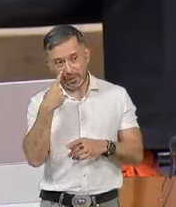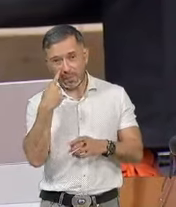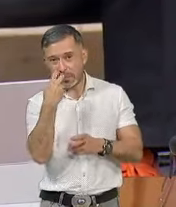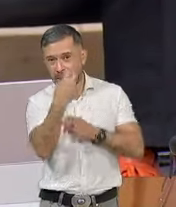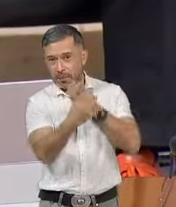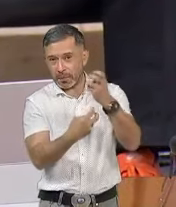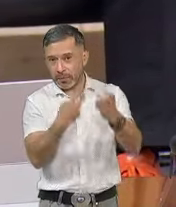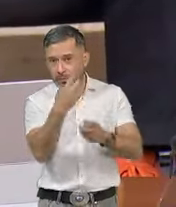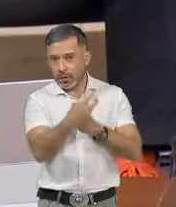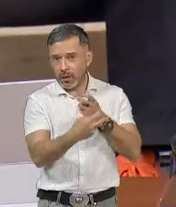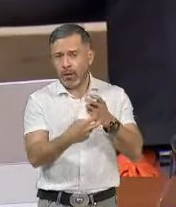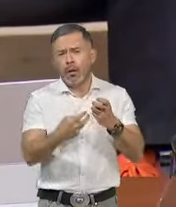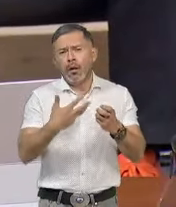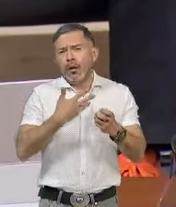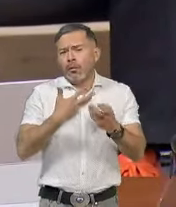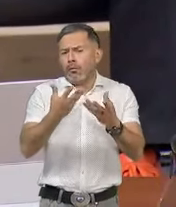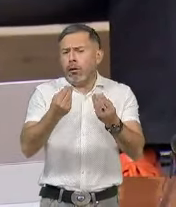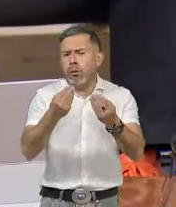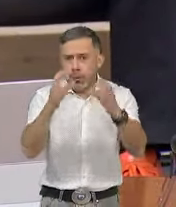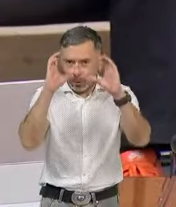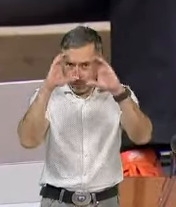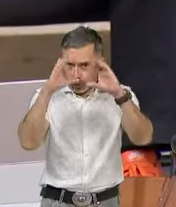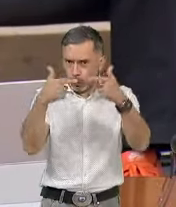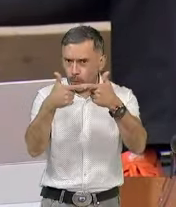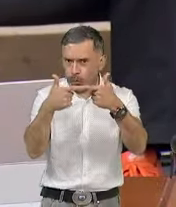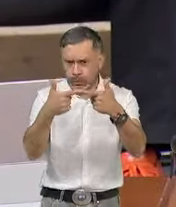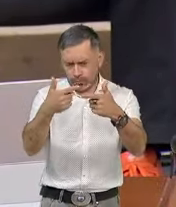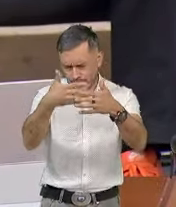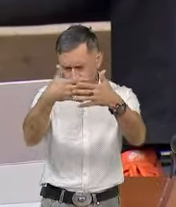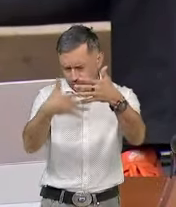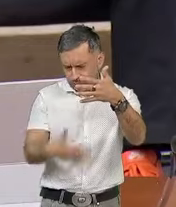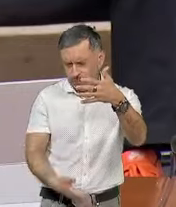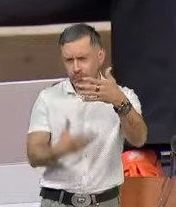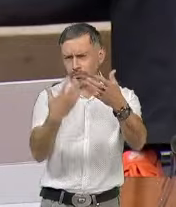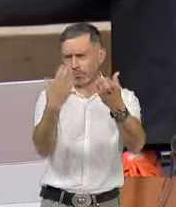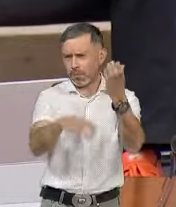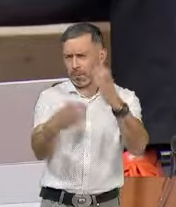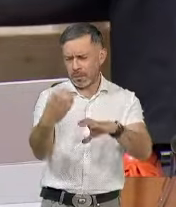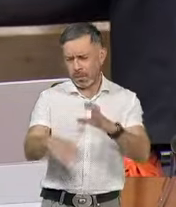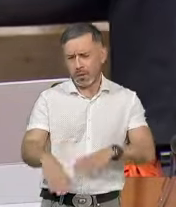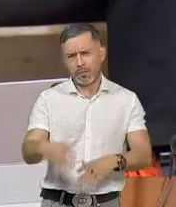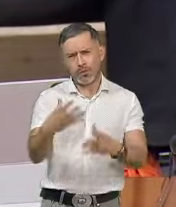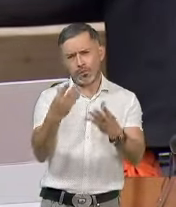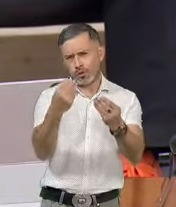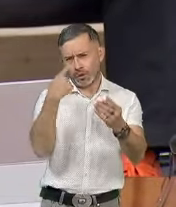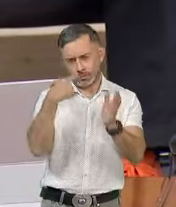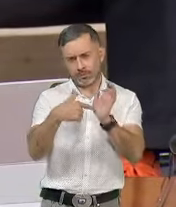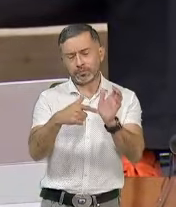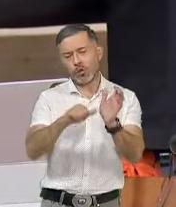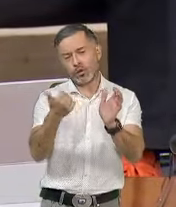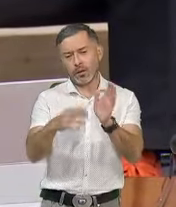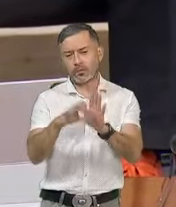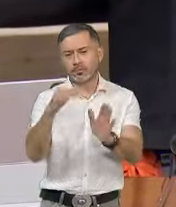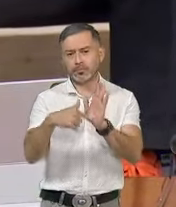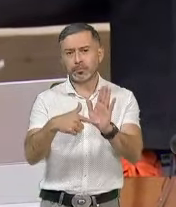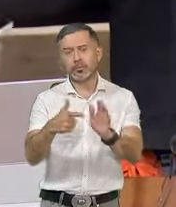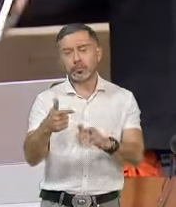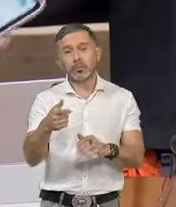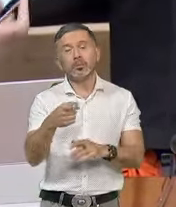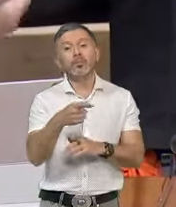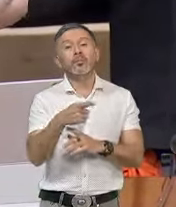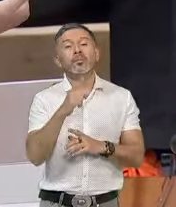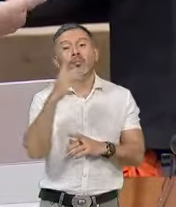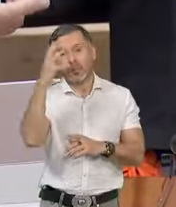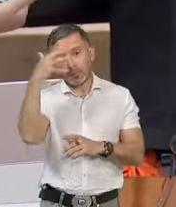muchas muchísimas en Google Aquí les va otra Denise merque responde Andrés Manuel López Obrador tras lista de